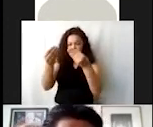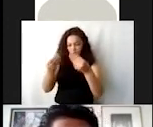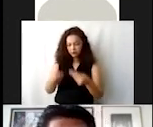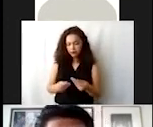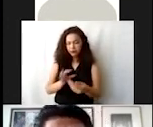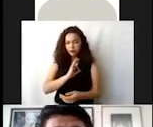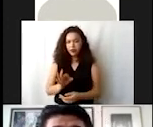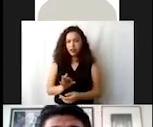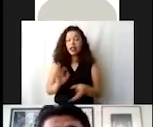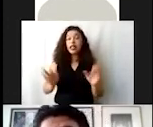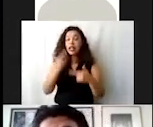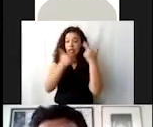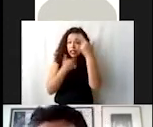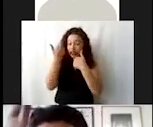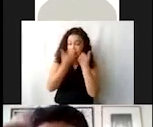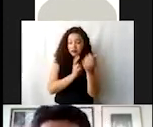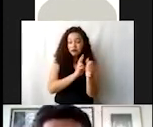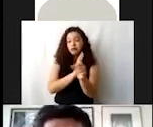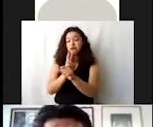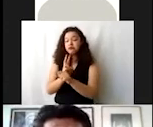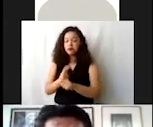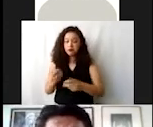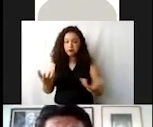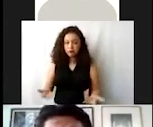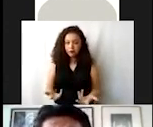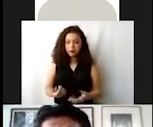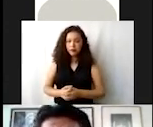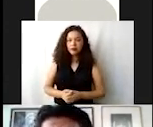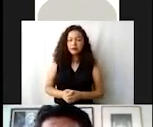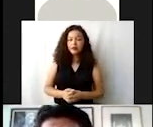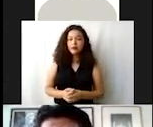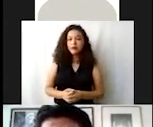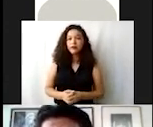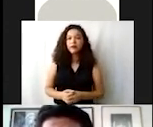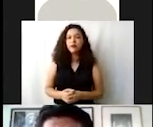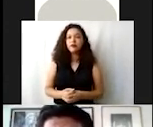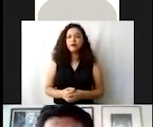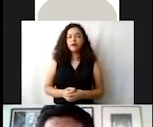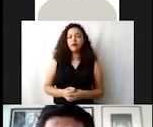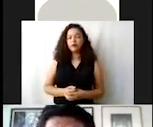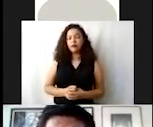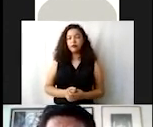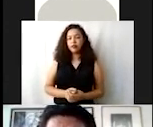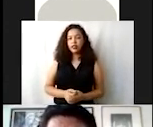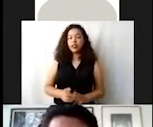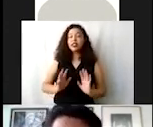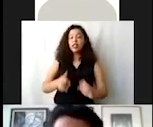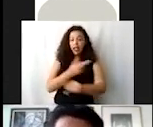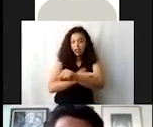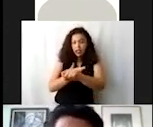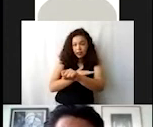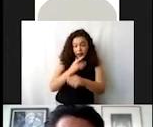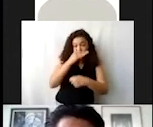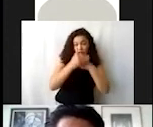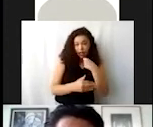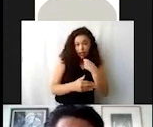Hacen la verificación, se pueden entrar una vez que ya hayan concluido el trámite,